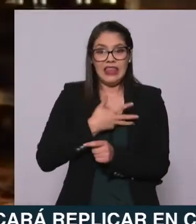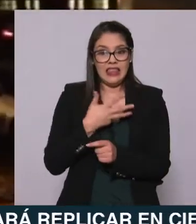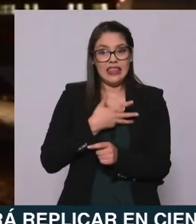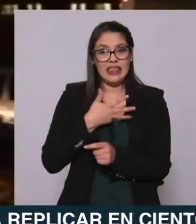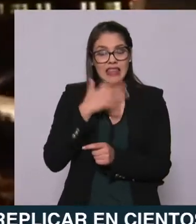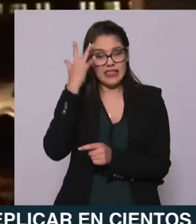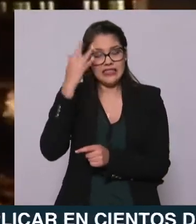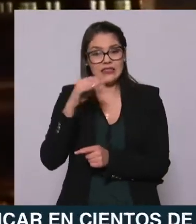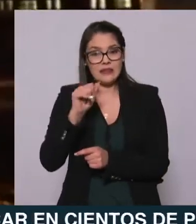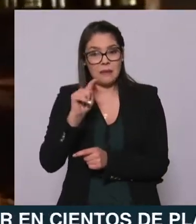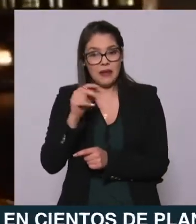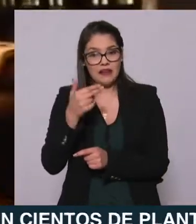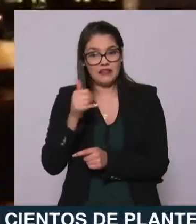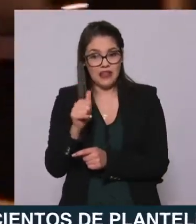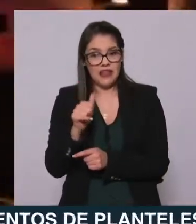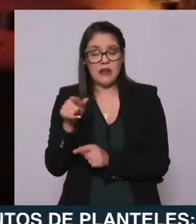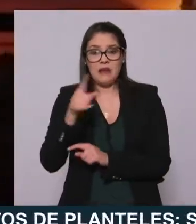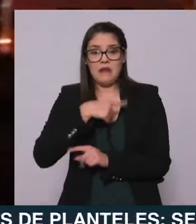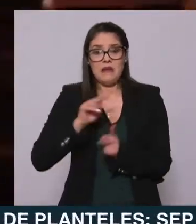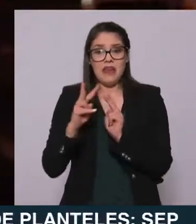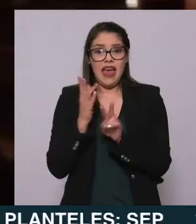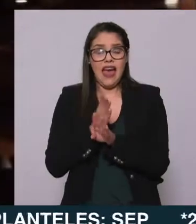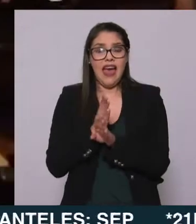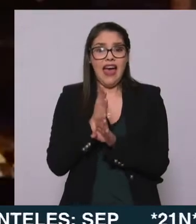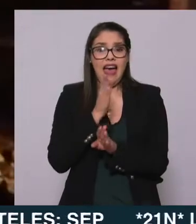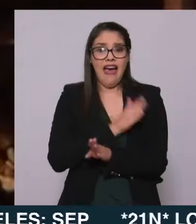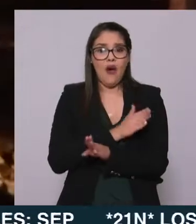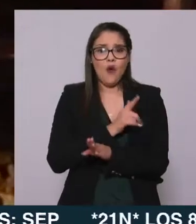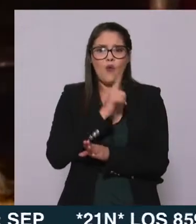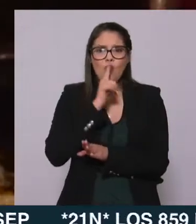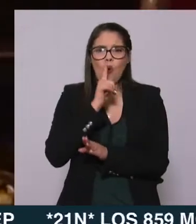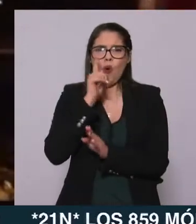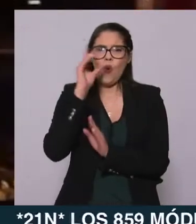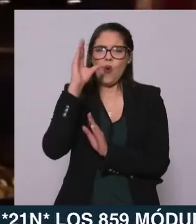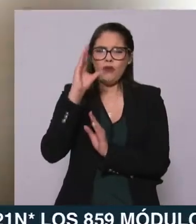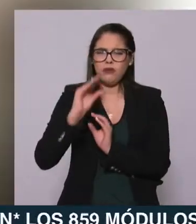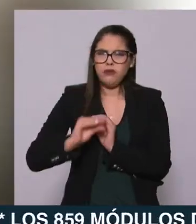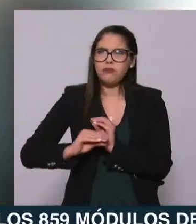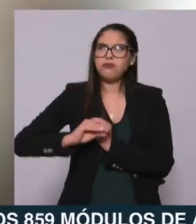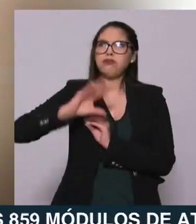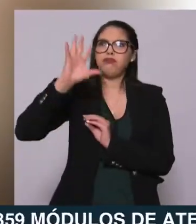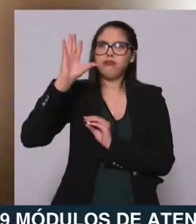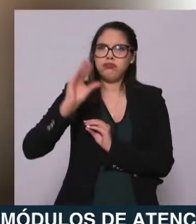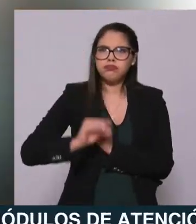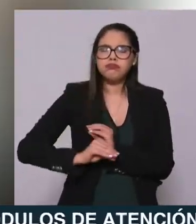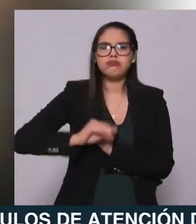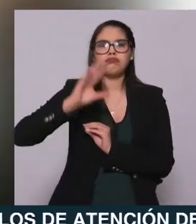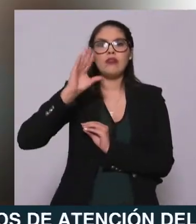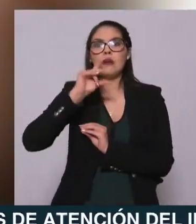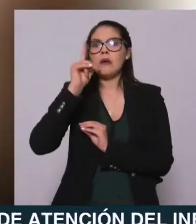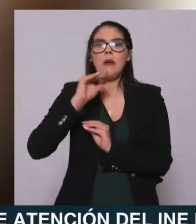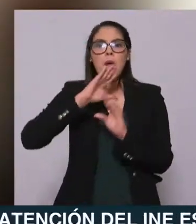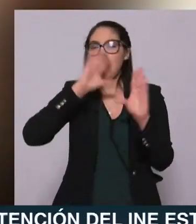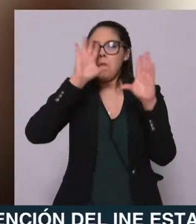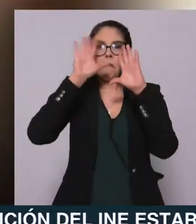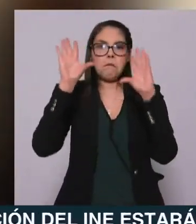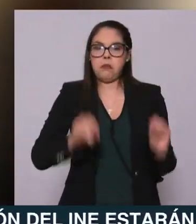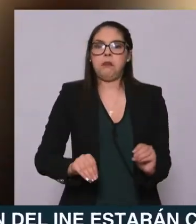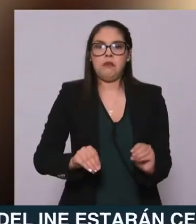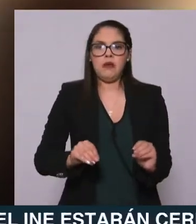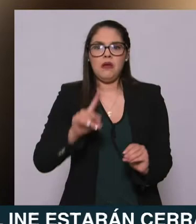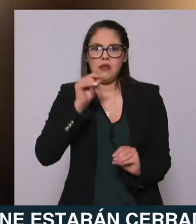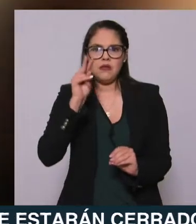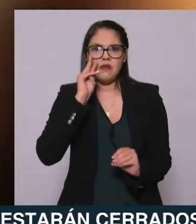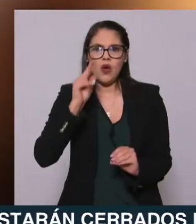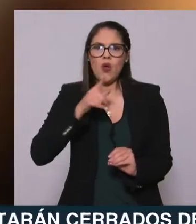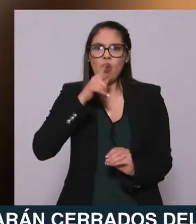Acatitla, vecinos comentan que previo al siniestro, la luz bajaba y subía de voltaje, hasta que se fue por completo y comenzaron a